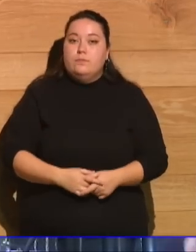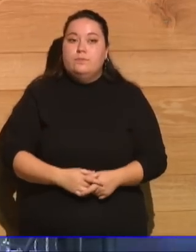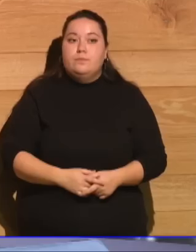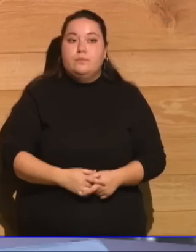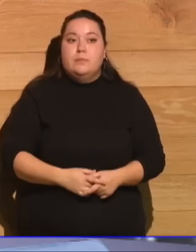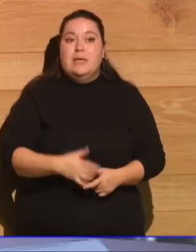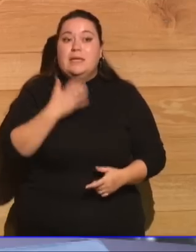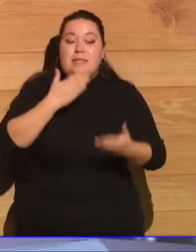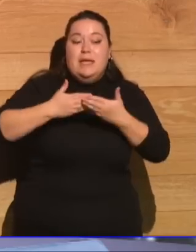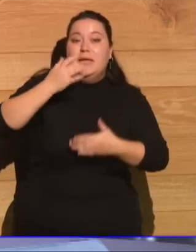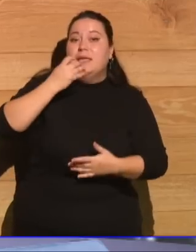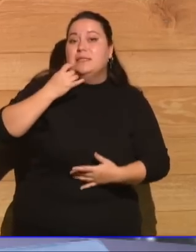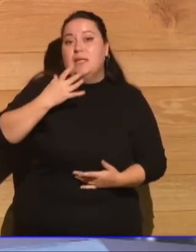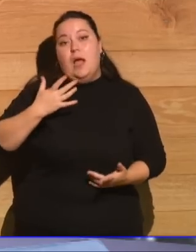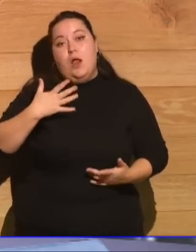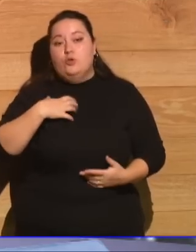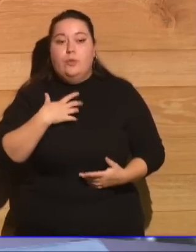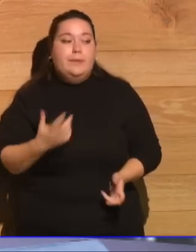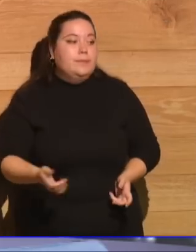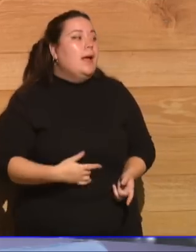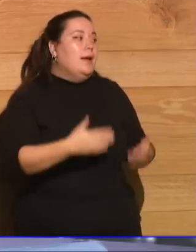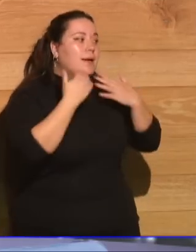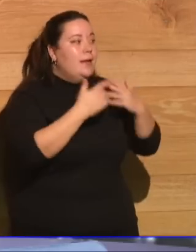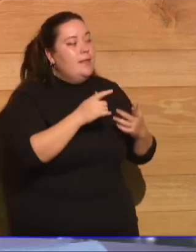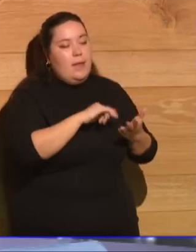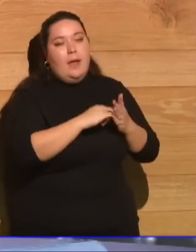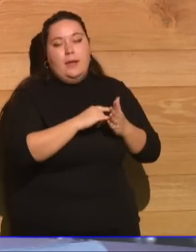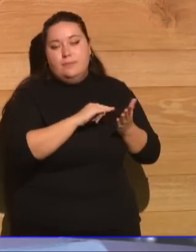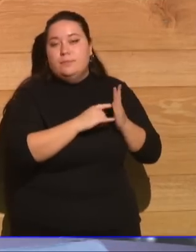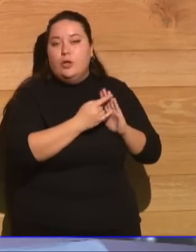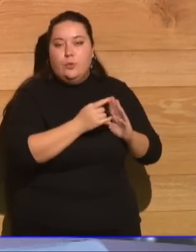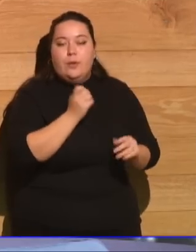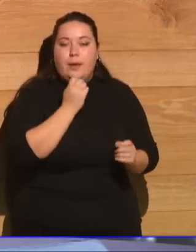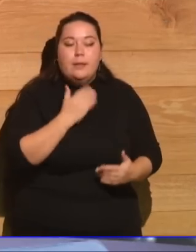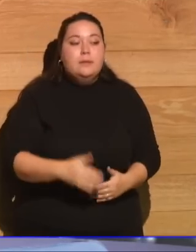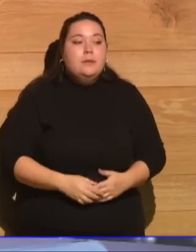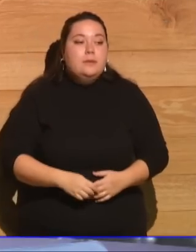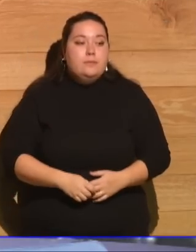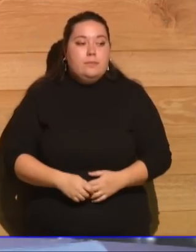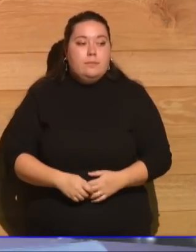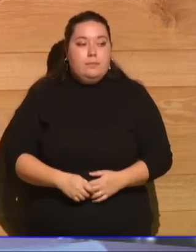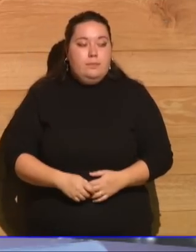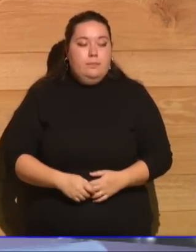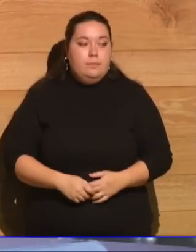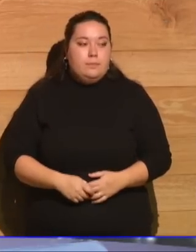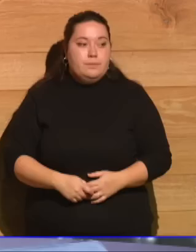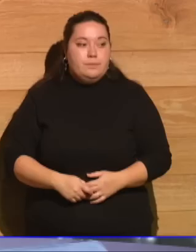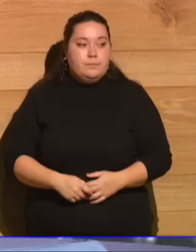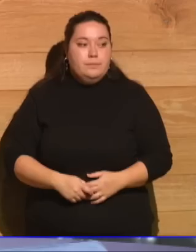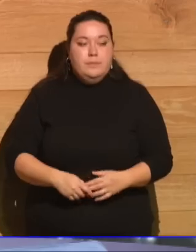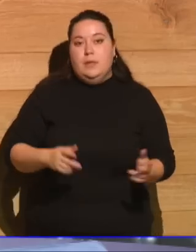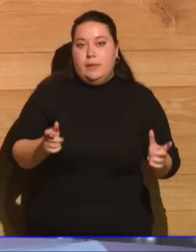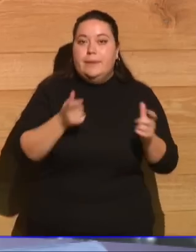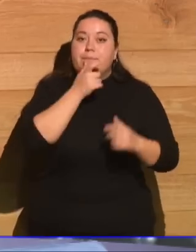cristal ya no es Gracias vis-a-vis, por la ¿no? resolución, Juan. Gracias por el nivel de detalle. Ahora sí. Claro, es que vis-a-vis... Ahora